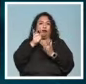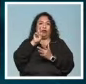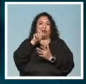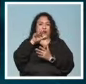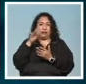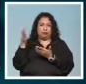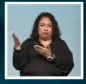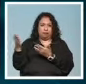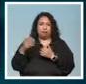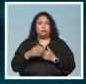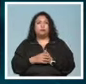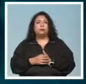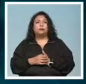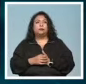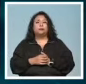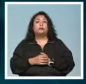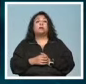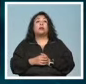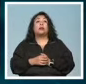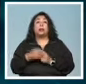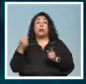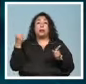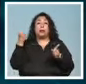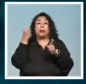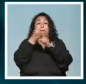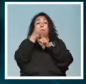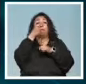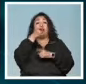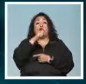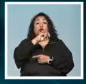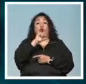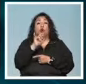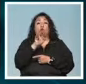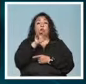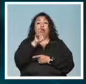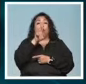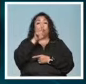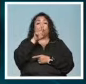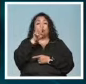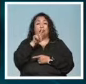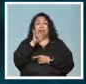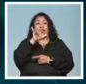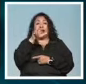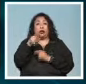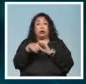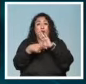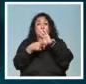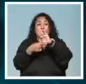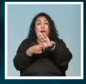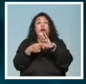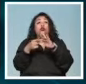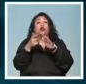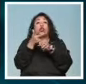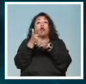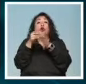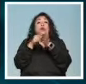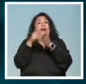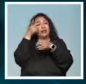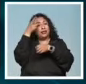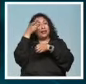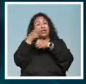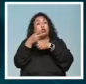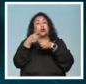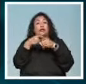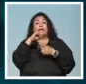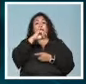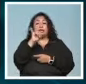informa. El impacto de la obra de Juan Ruiz de Alarcón en Europa será retratado en un documental dirigido por el